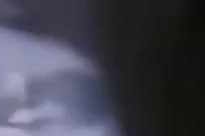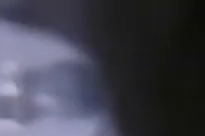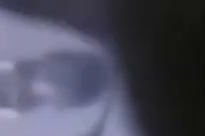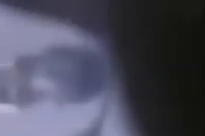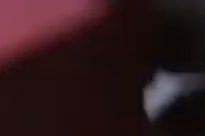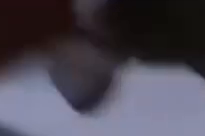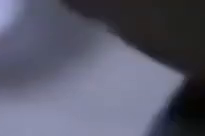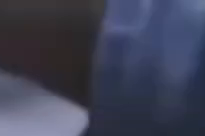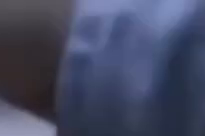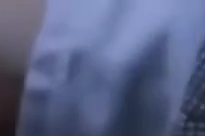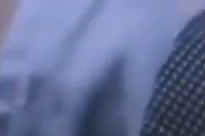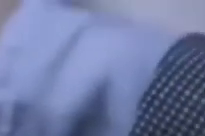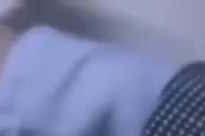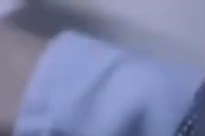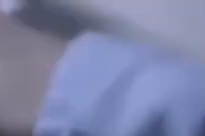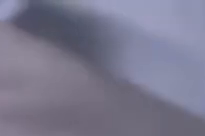buenas noches